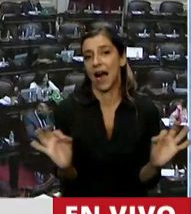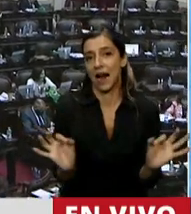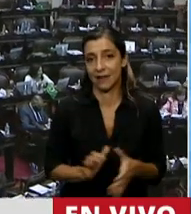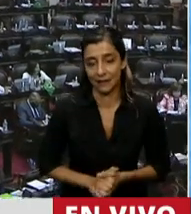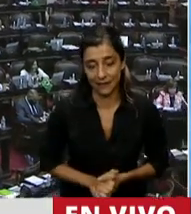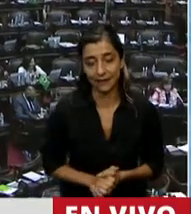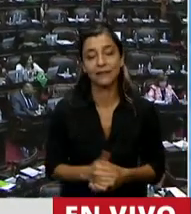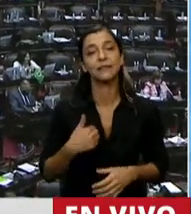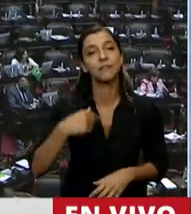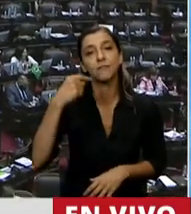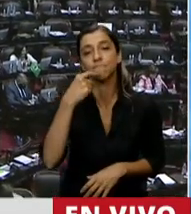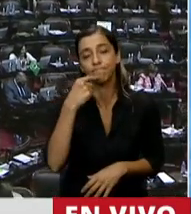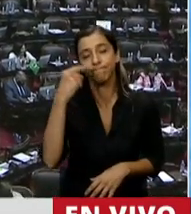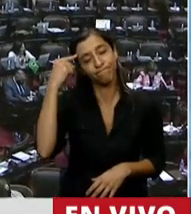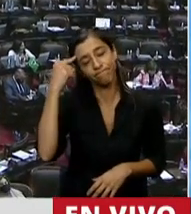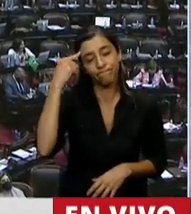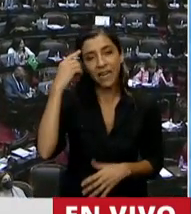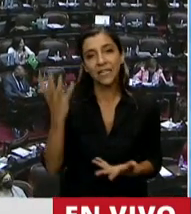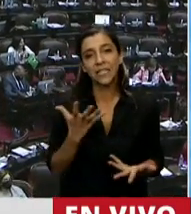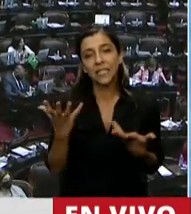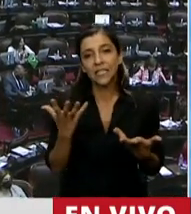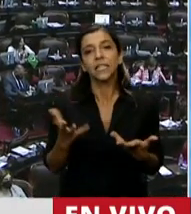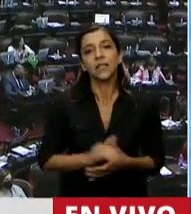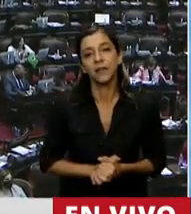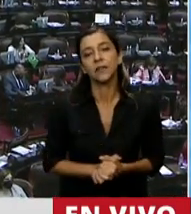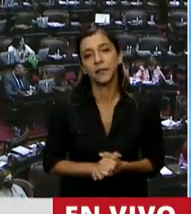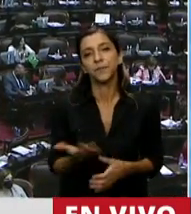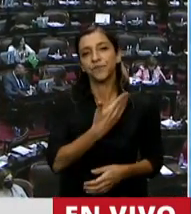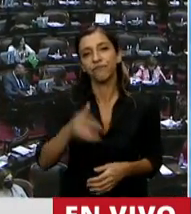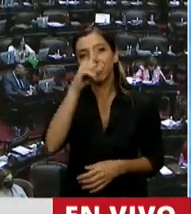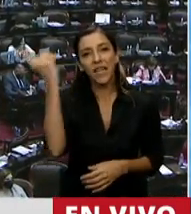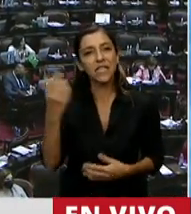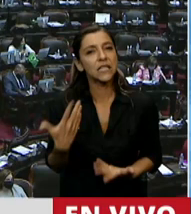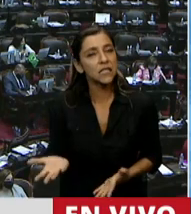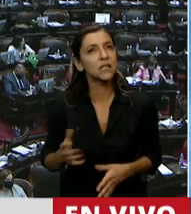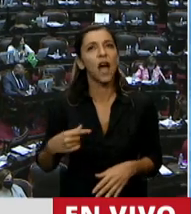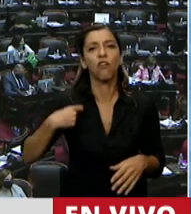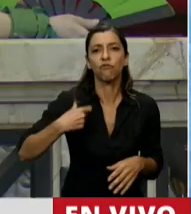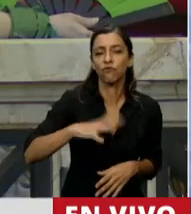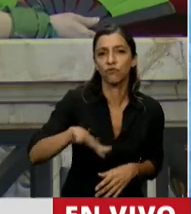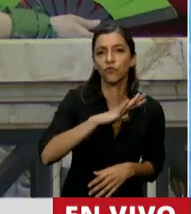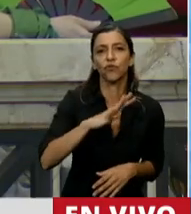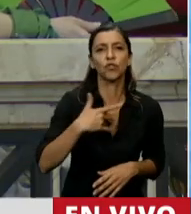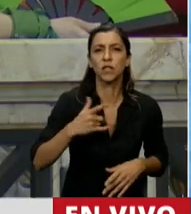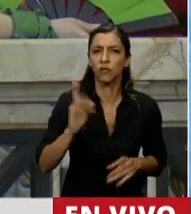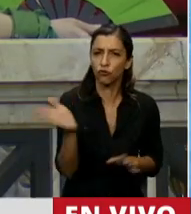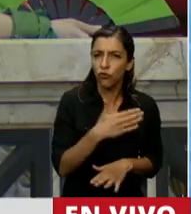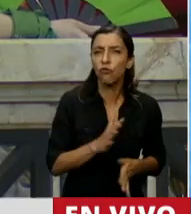¿cómo no acompañar el dolor de quienes se sienten que el Estado y que principalmente la sociedad en su